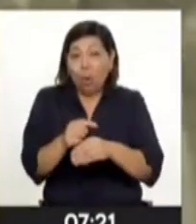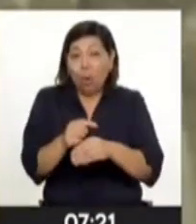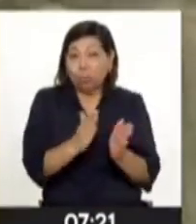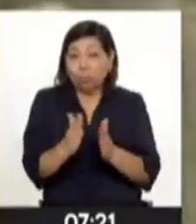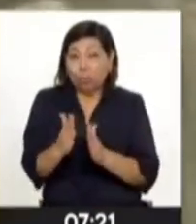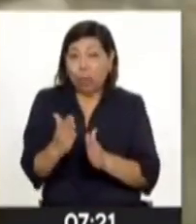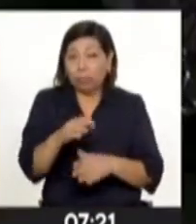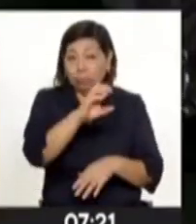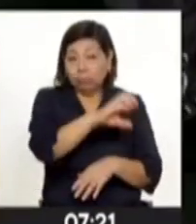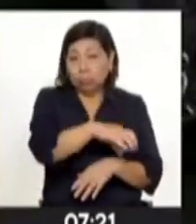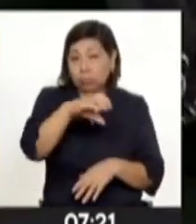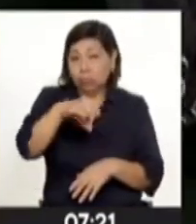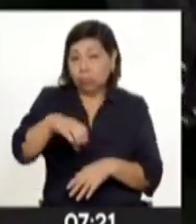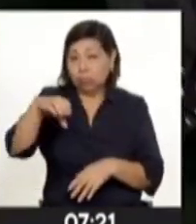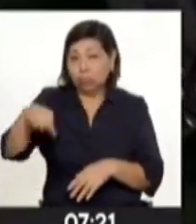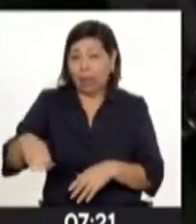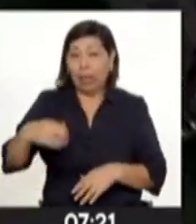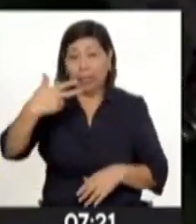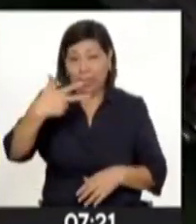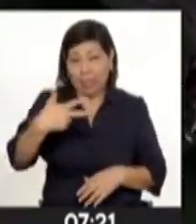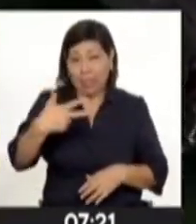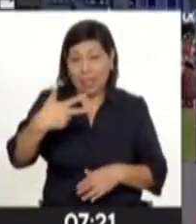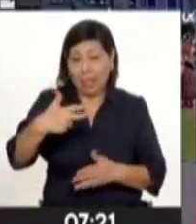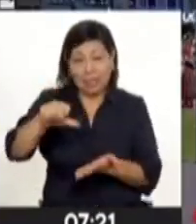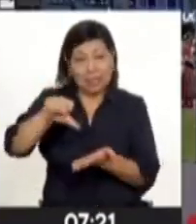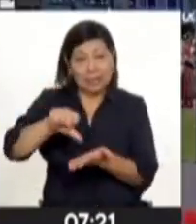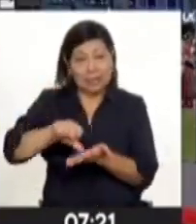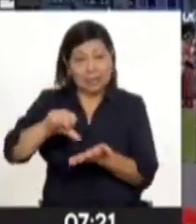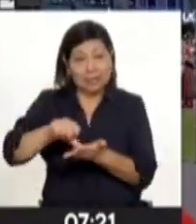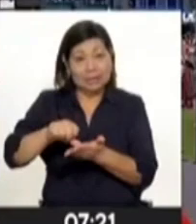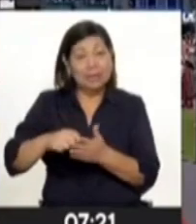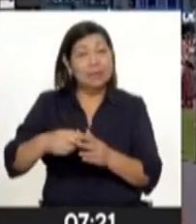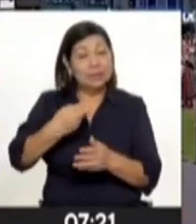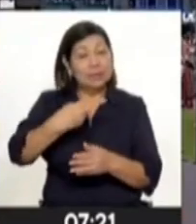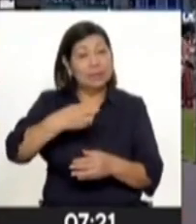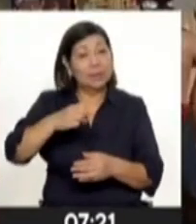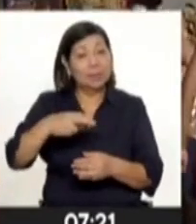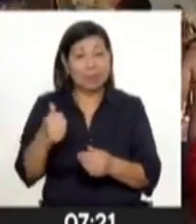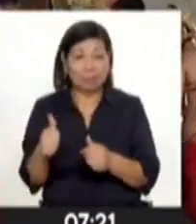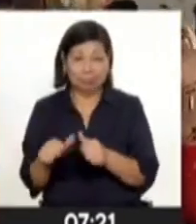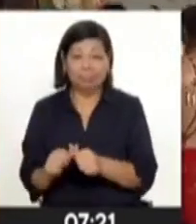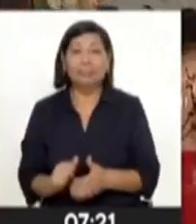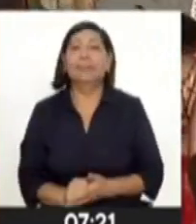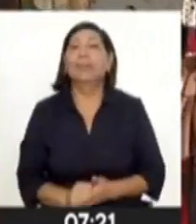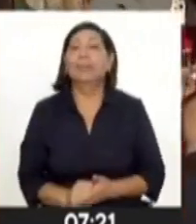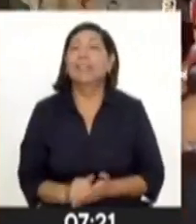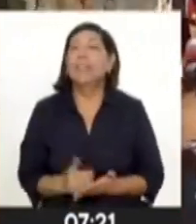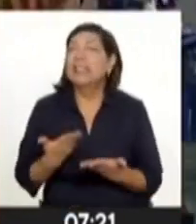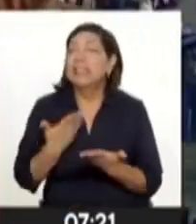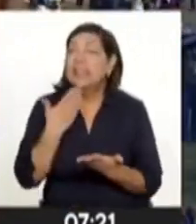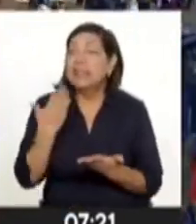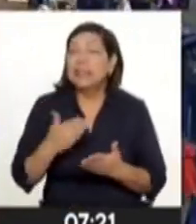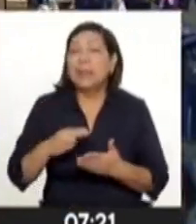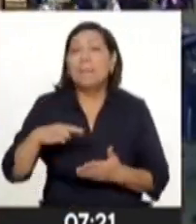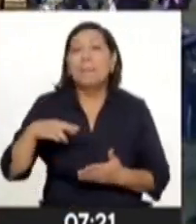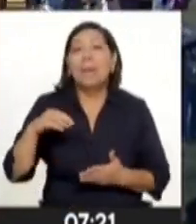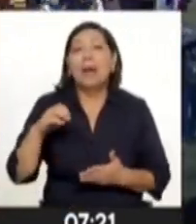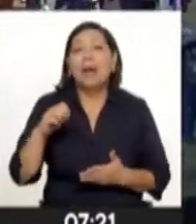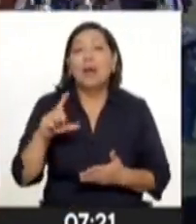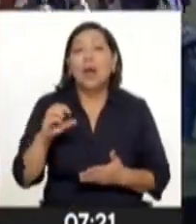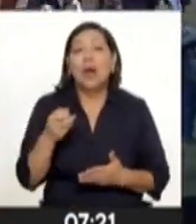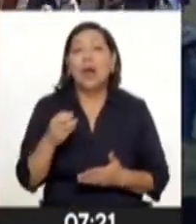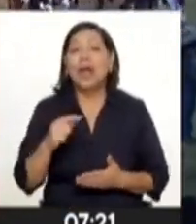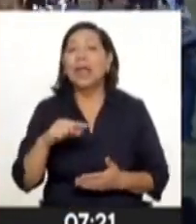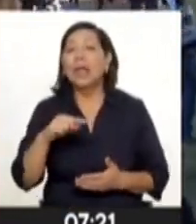en 3 escenarios, el Templo Coricancha, la Plaza Mayor del Cusco y la Fortaleza de Sacsayhuamán, bajo la conducción de Manolo del Castillo,